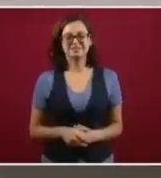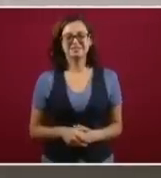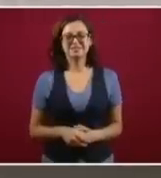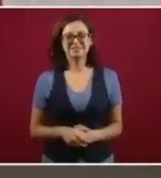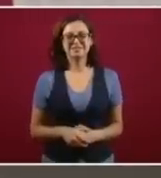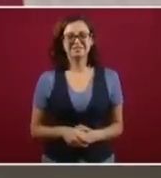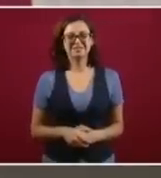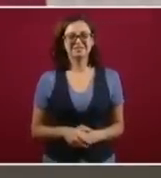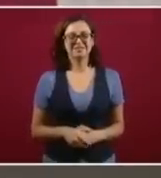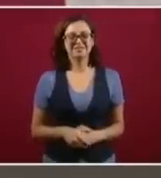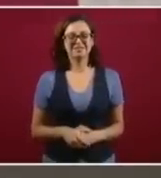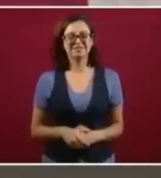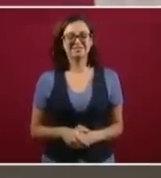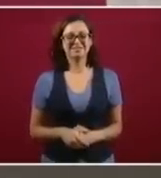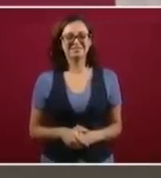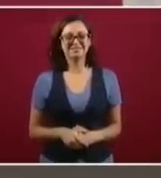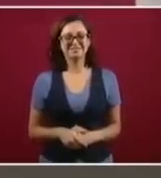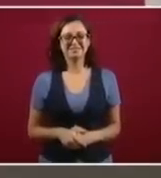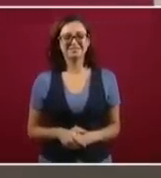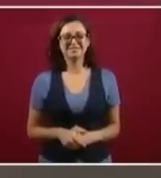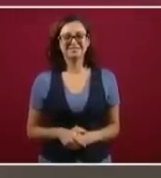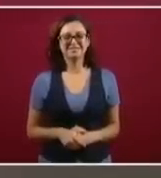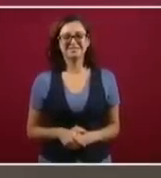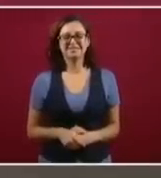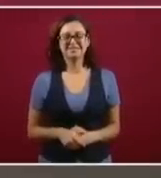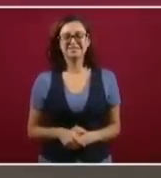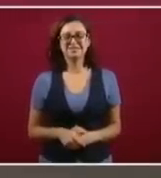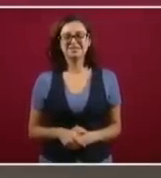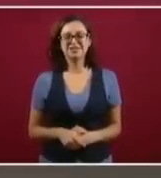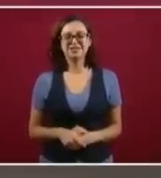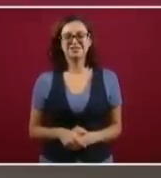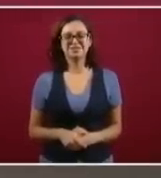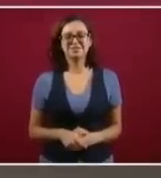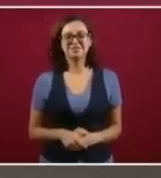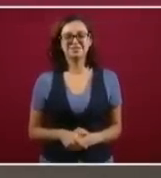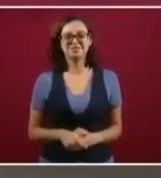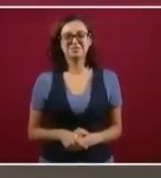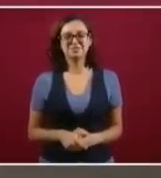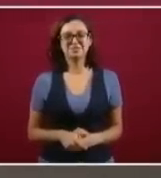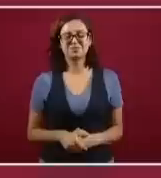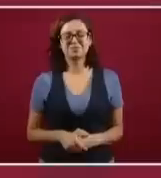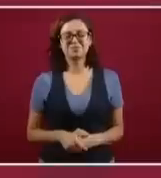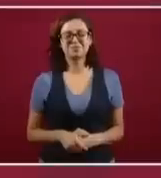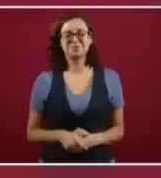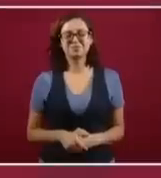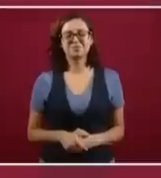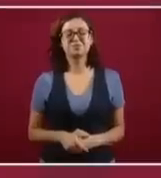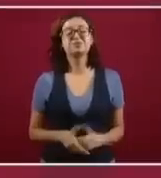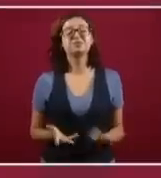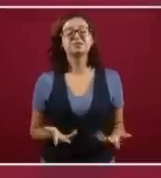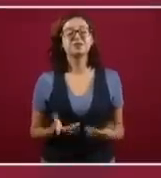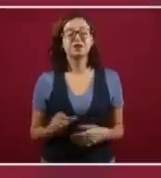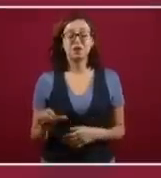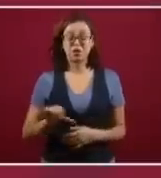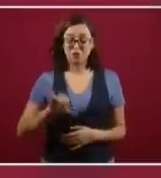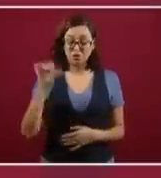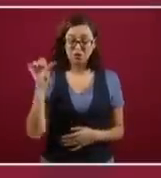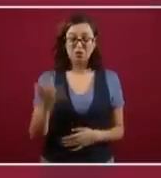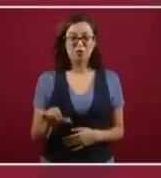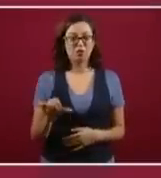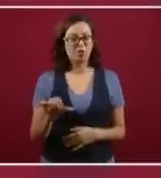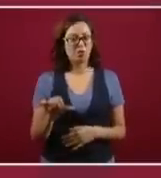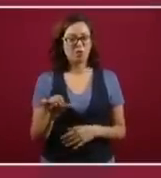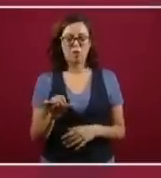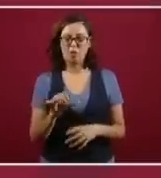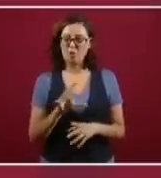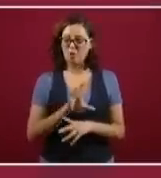Bueno, tan es así que vamos a dedicar toda